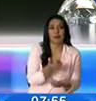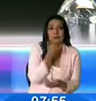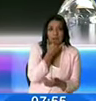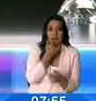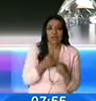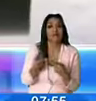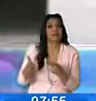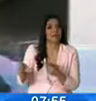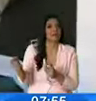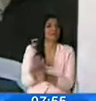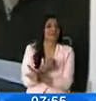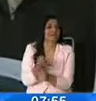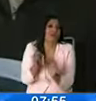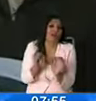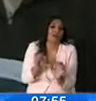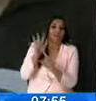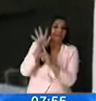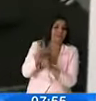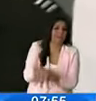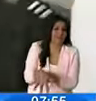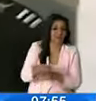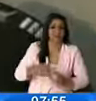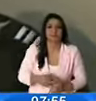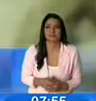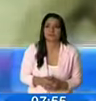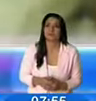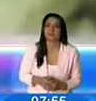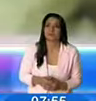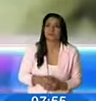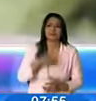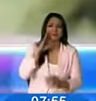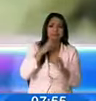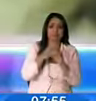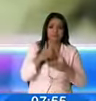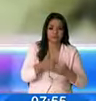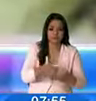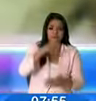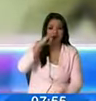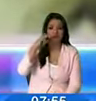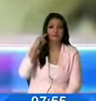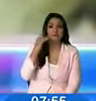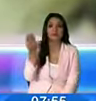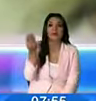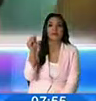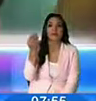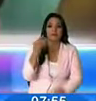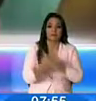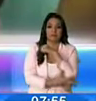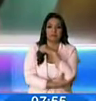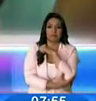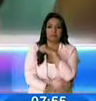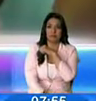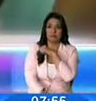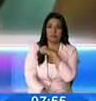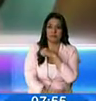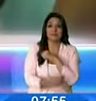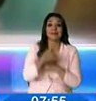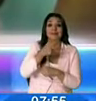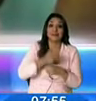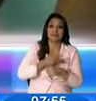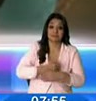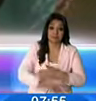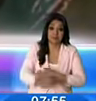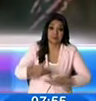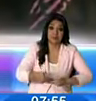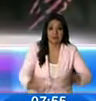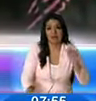de violencia. Esta actividad está dirigida a ayudar a niños, niñas y jóvenes de escasos recursos a partir de los 3 meses de